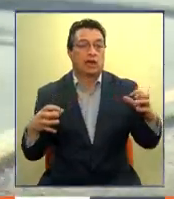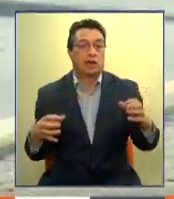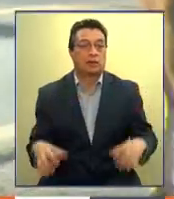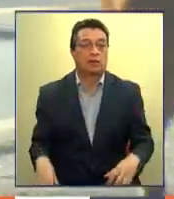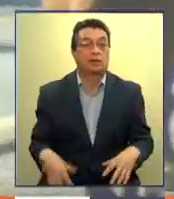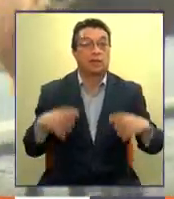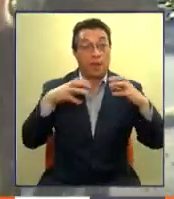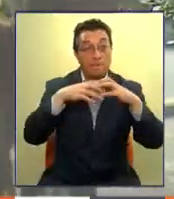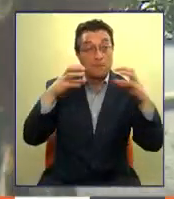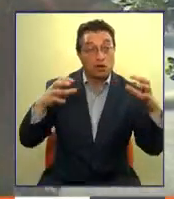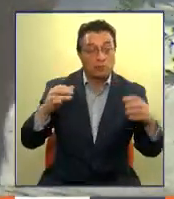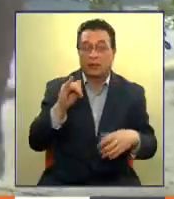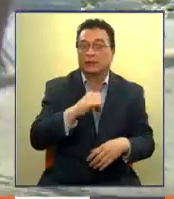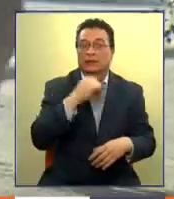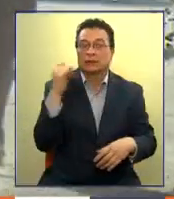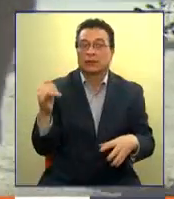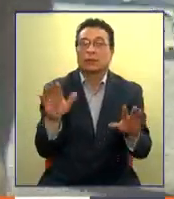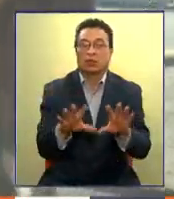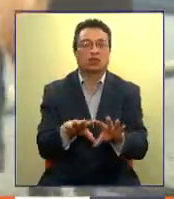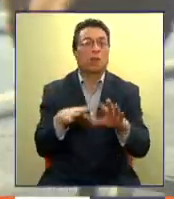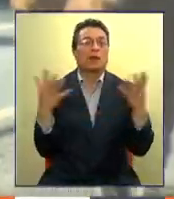La montaña siempre sorprende.